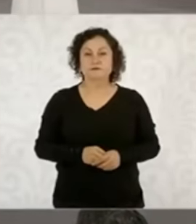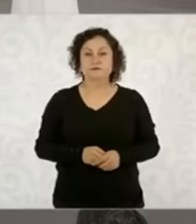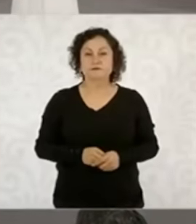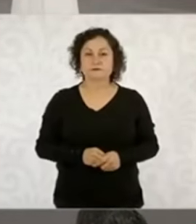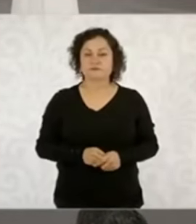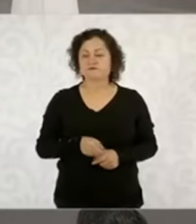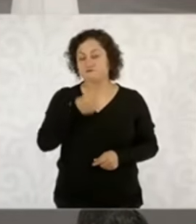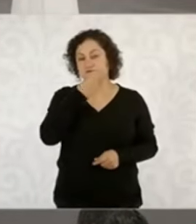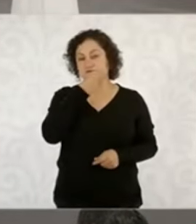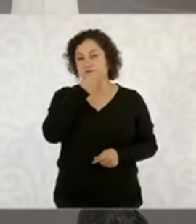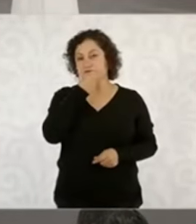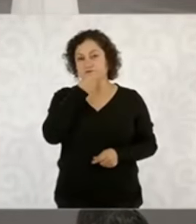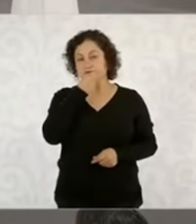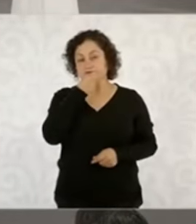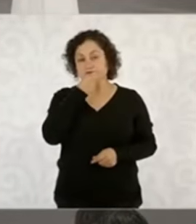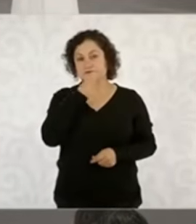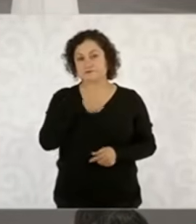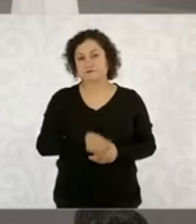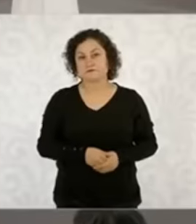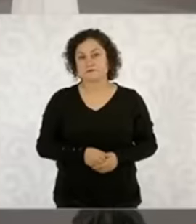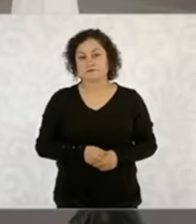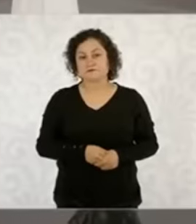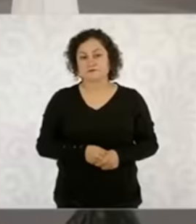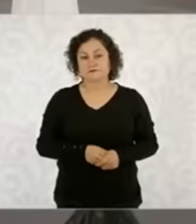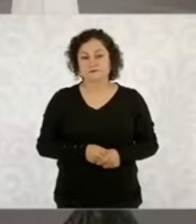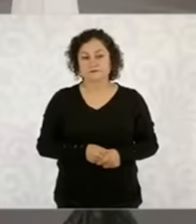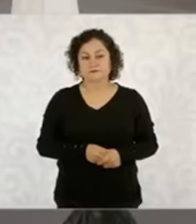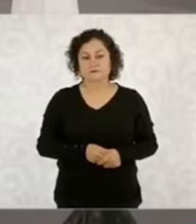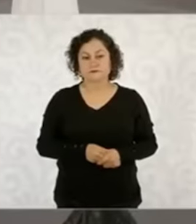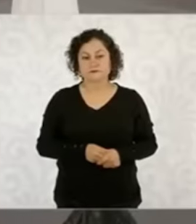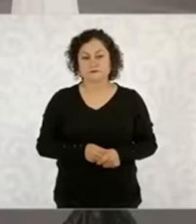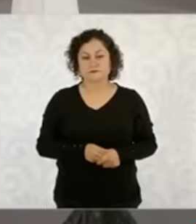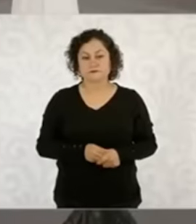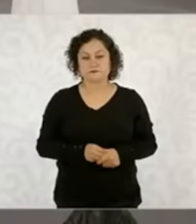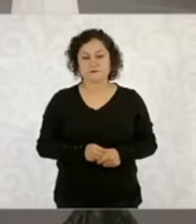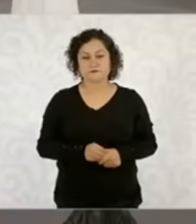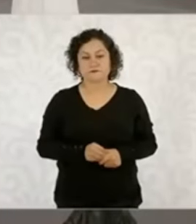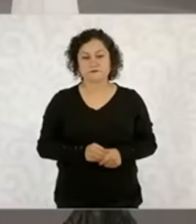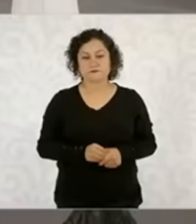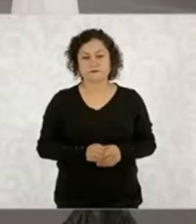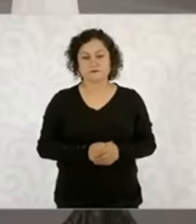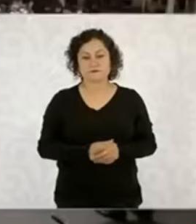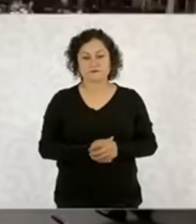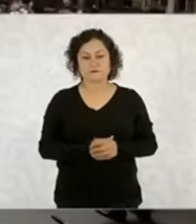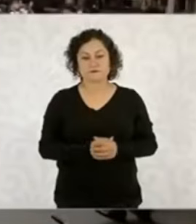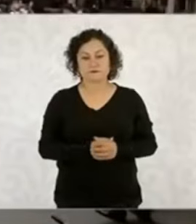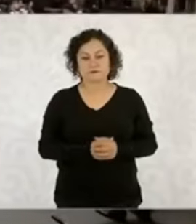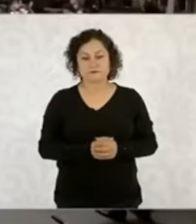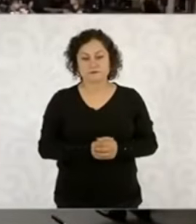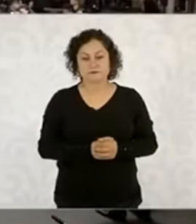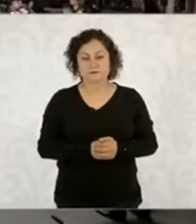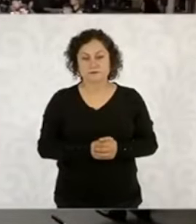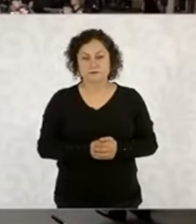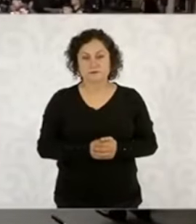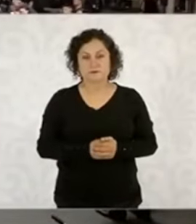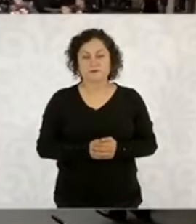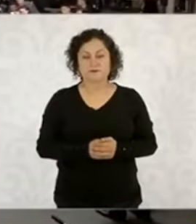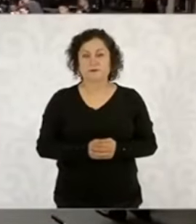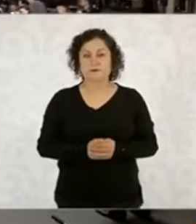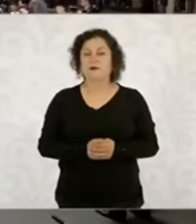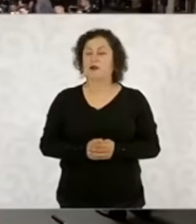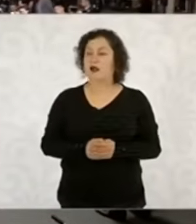¿Perdón? De las 186,000 viviendas que tienen programadas como meta este año, ya 86,000 iniciaron.